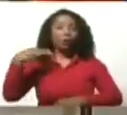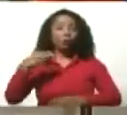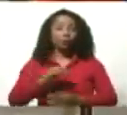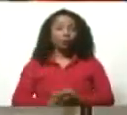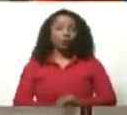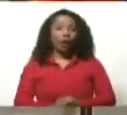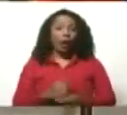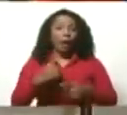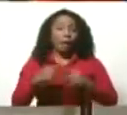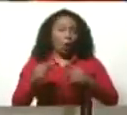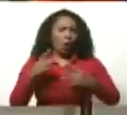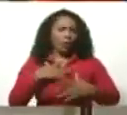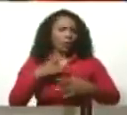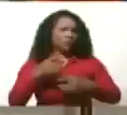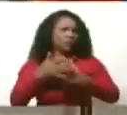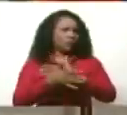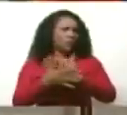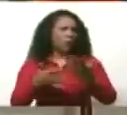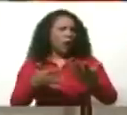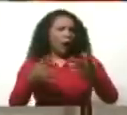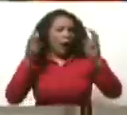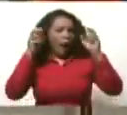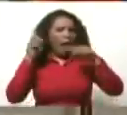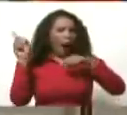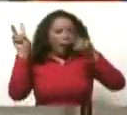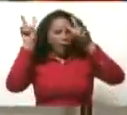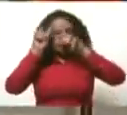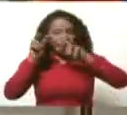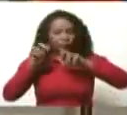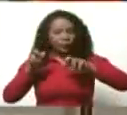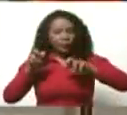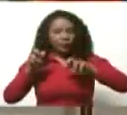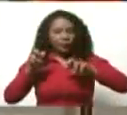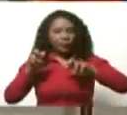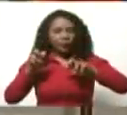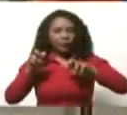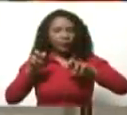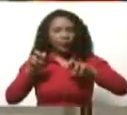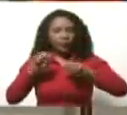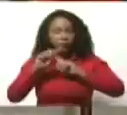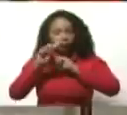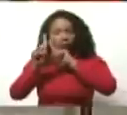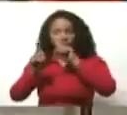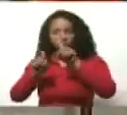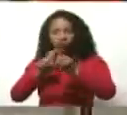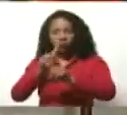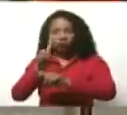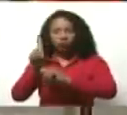Pero bien interesante que, producto de esta investigación, de los interrogatorios